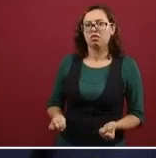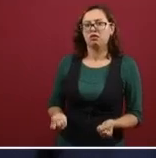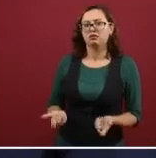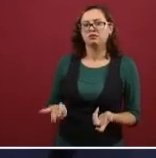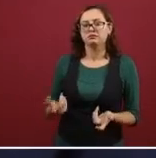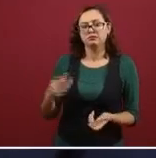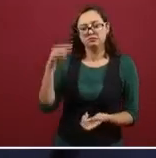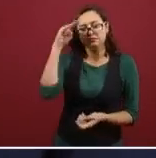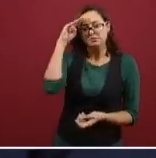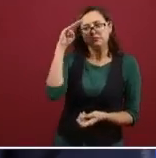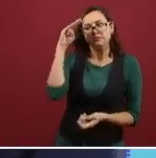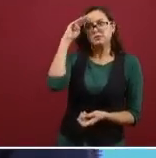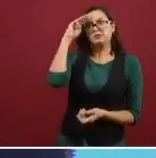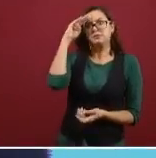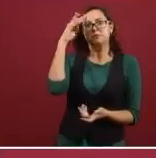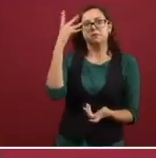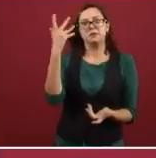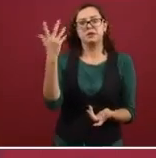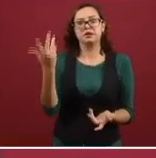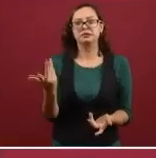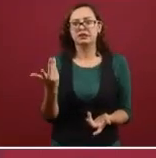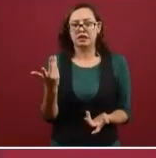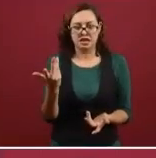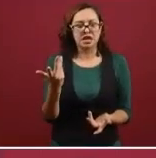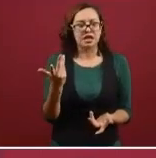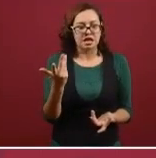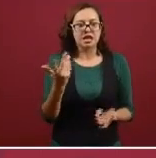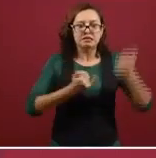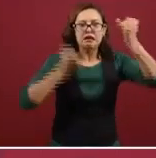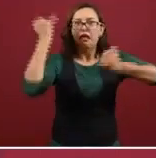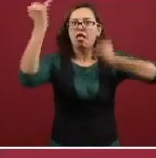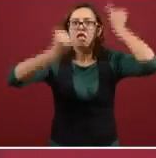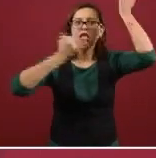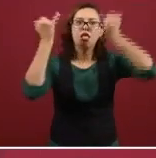Entonces piensan que con mentiras,